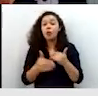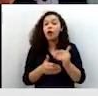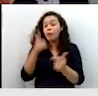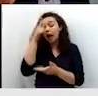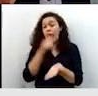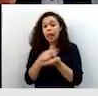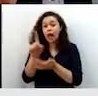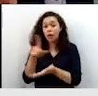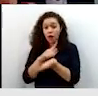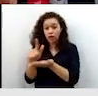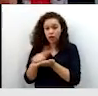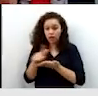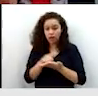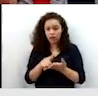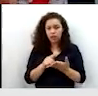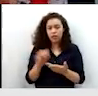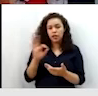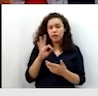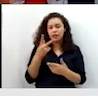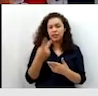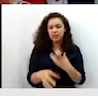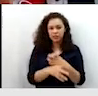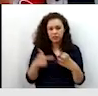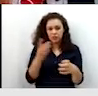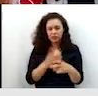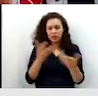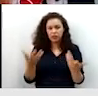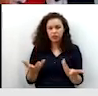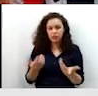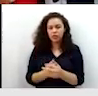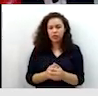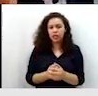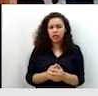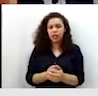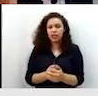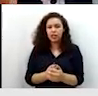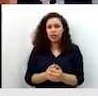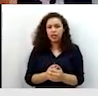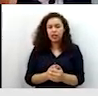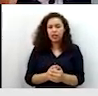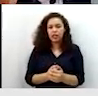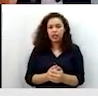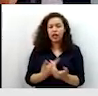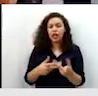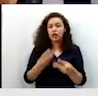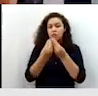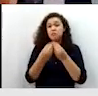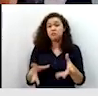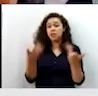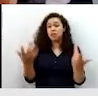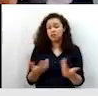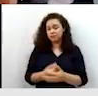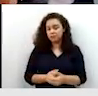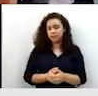pues digamos que todo ese tipo de elementos se terminan por perder. Algo que también es importante